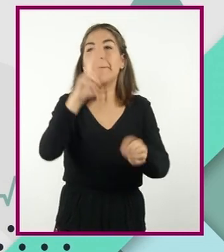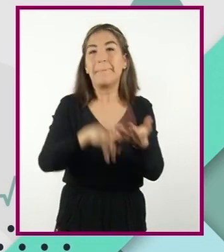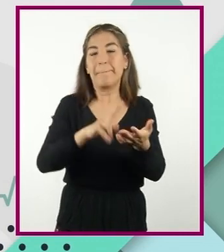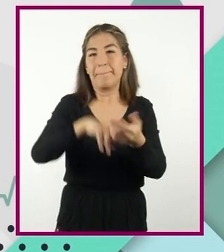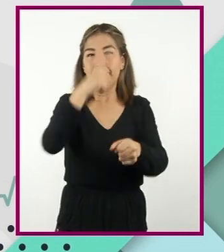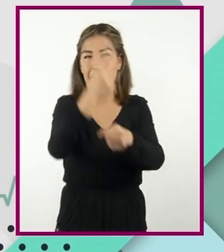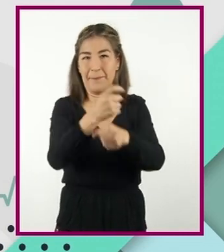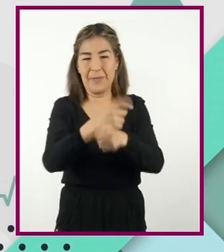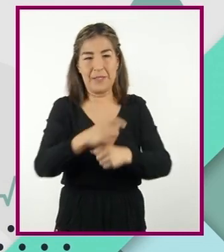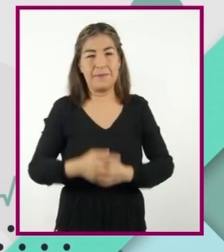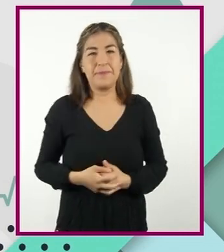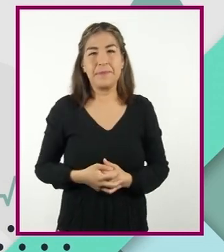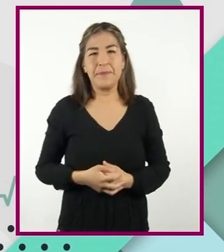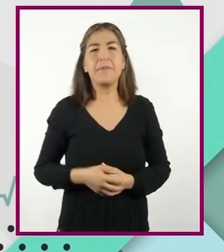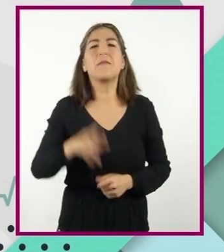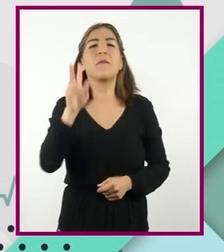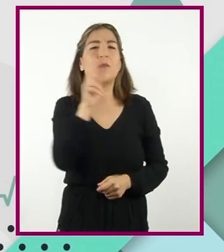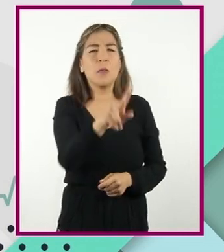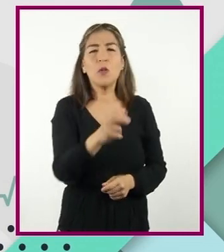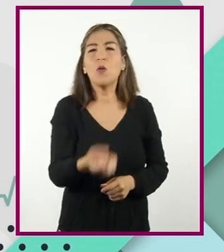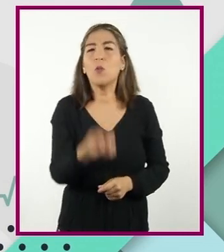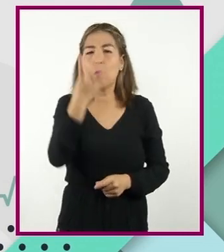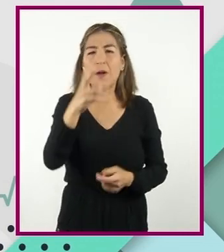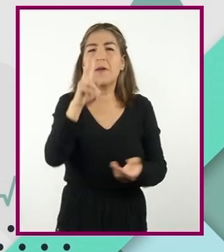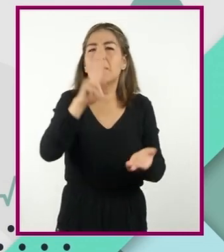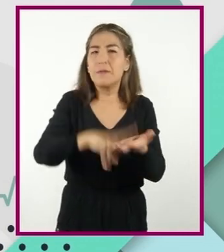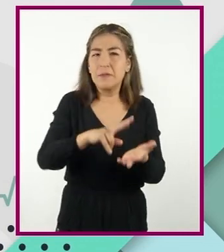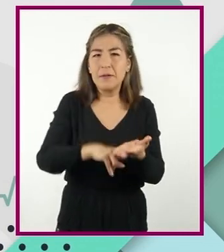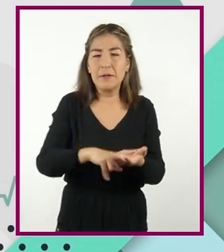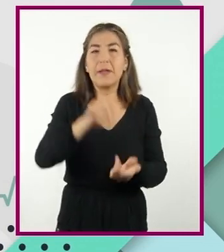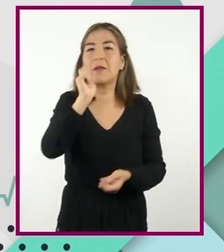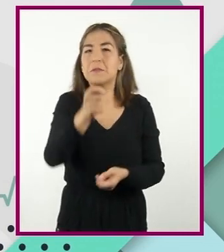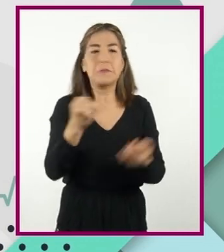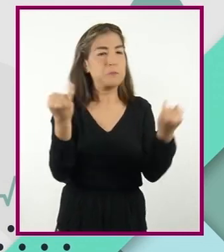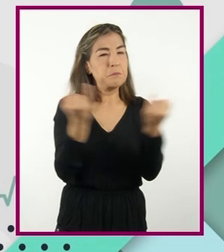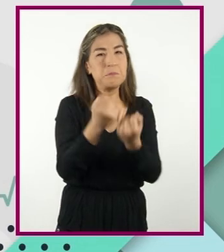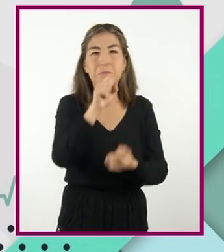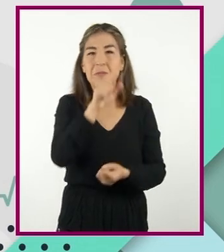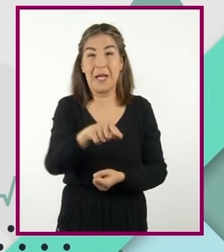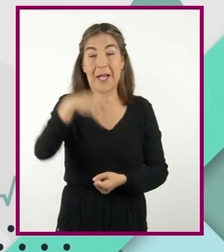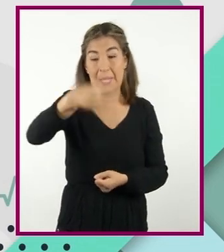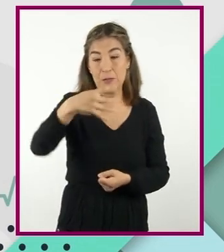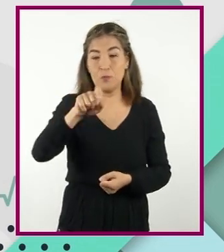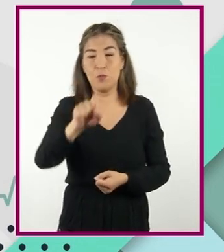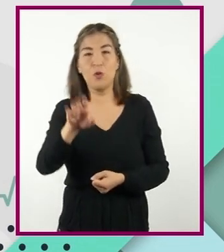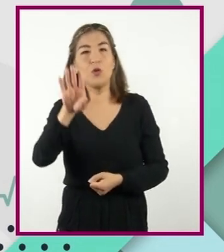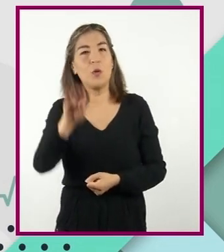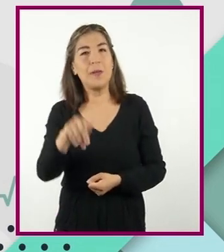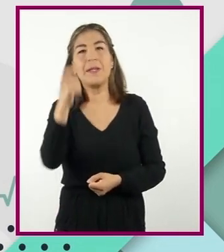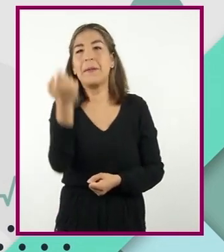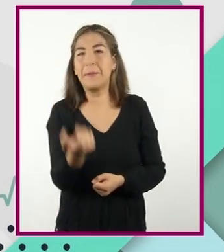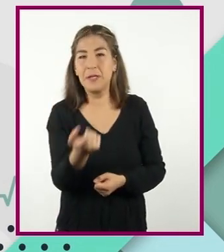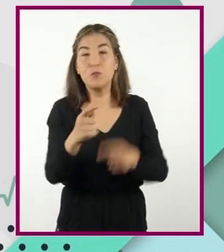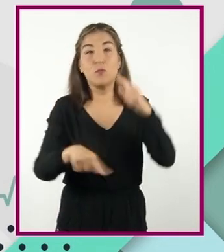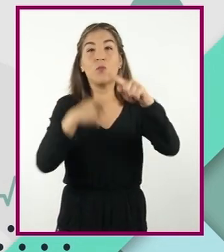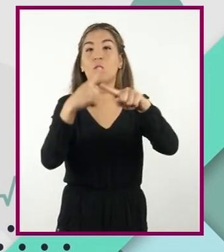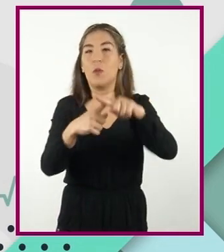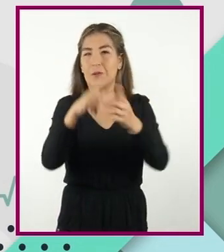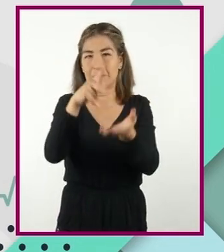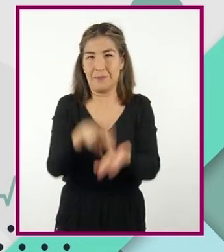magnitud. Sabemos que la constante de proporcionalidad es igual a 14.90 pesos por